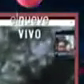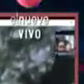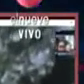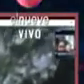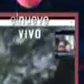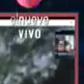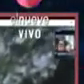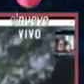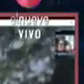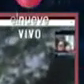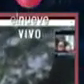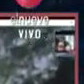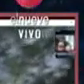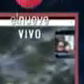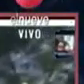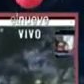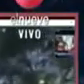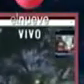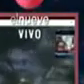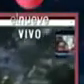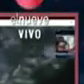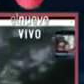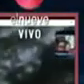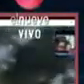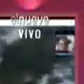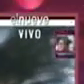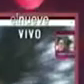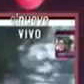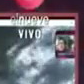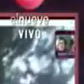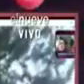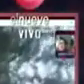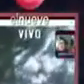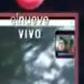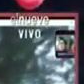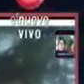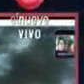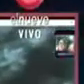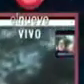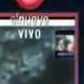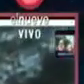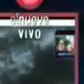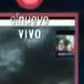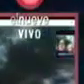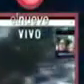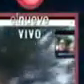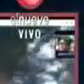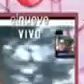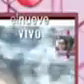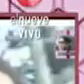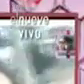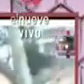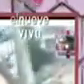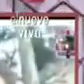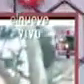7.300 casos y 600 óbitos, y Manaus, donde está hoy el Me imagino, nuevo Yeda, ministro... que es muy difícil